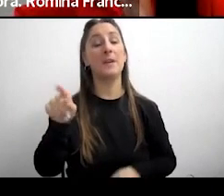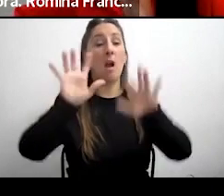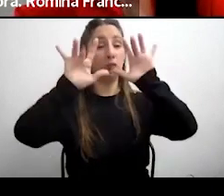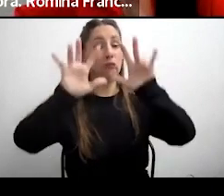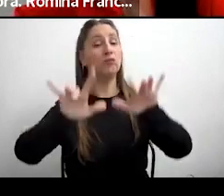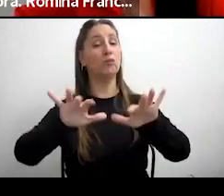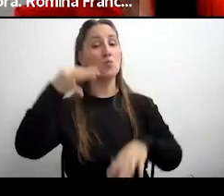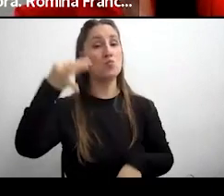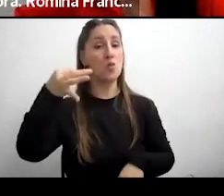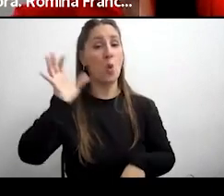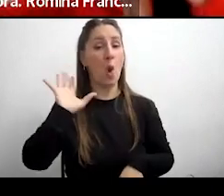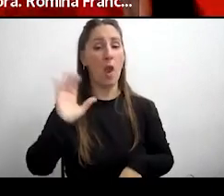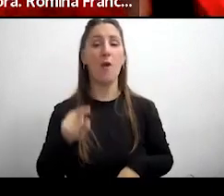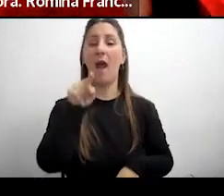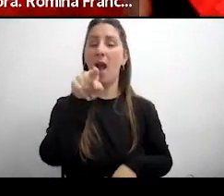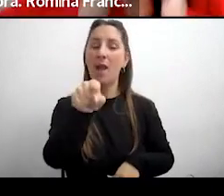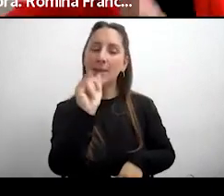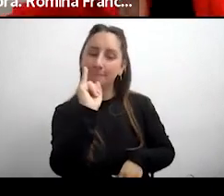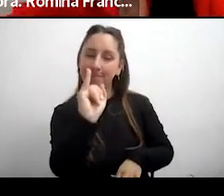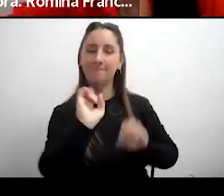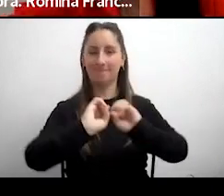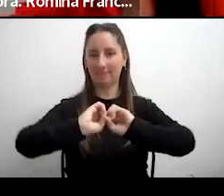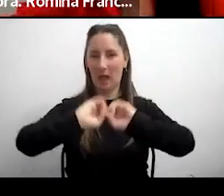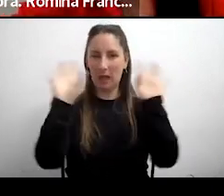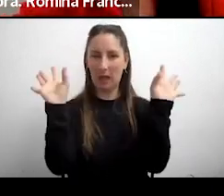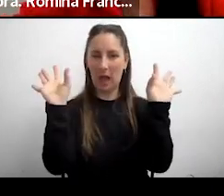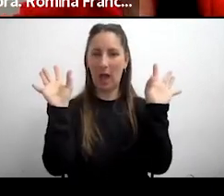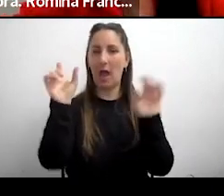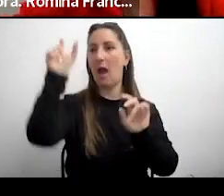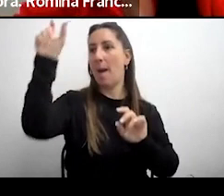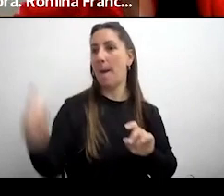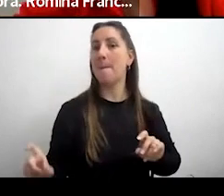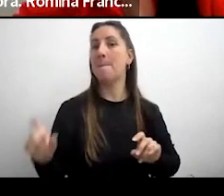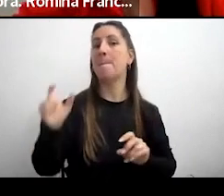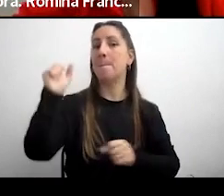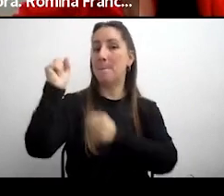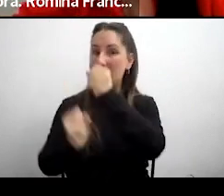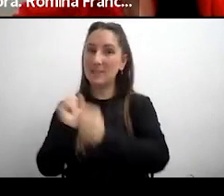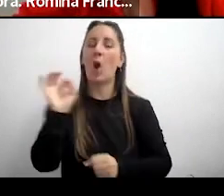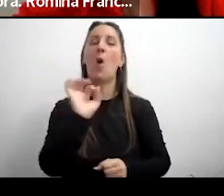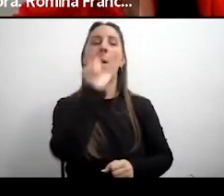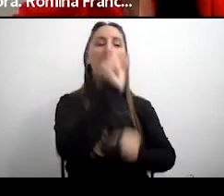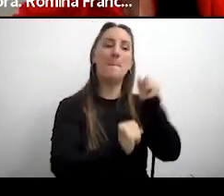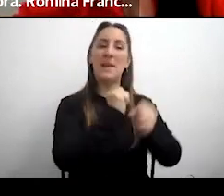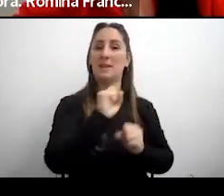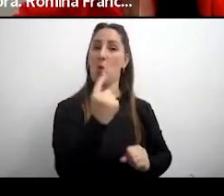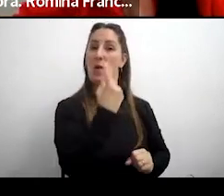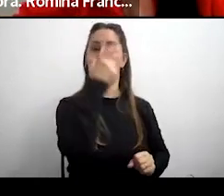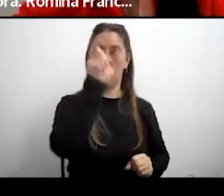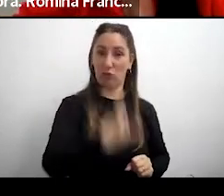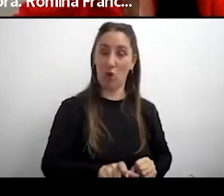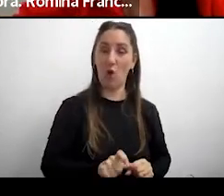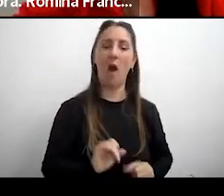dictamen, y también acá nos aclara que empresario o empresa unipersonal no incluya lo que